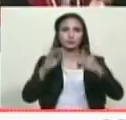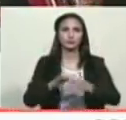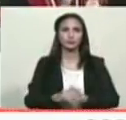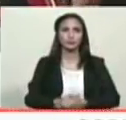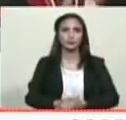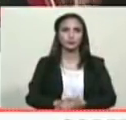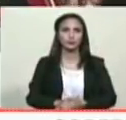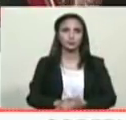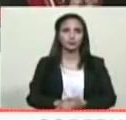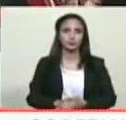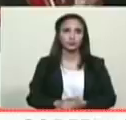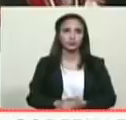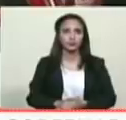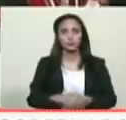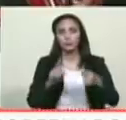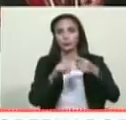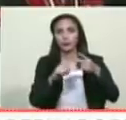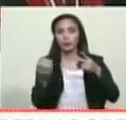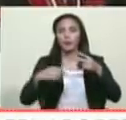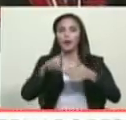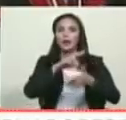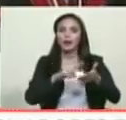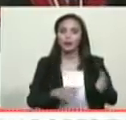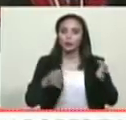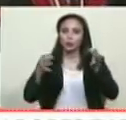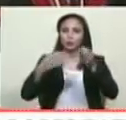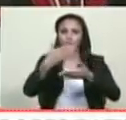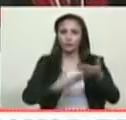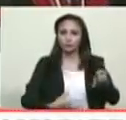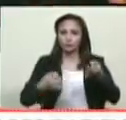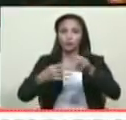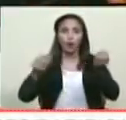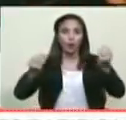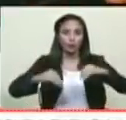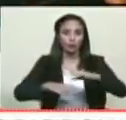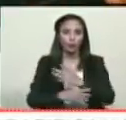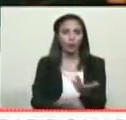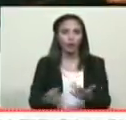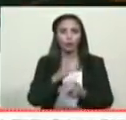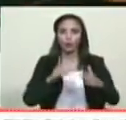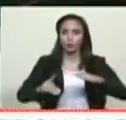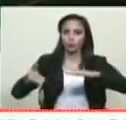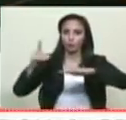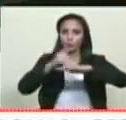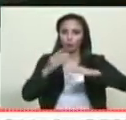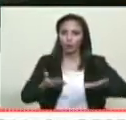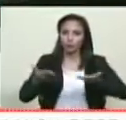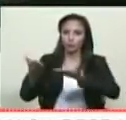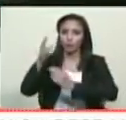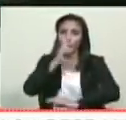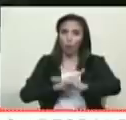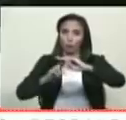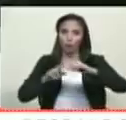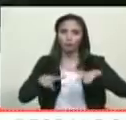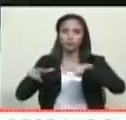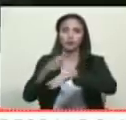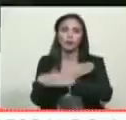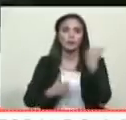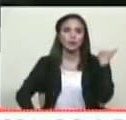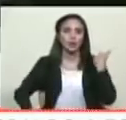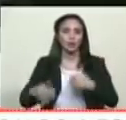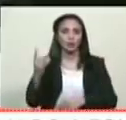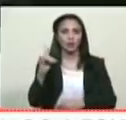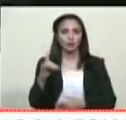Lectura de la resolución del Consejo Universitario, donde se acuerda la entrega del doctorado honoris causa al presidente del